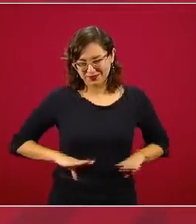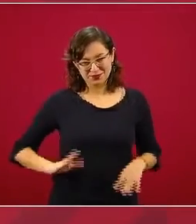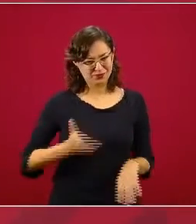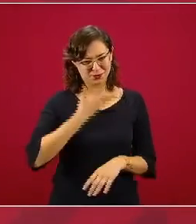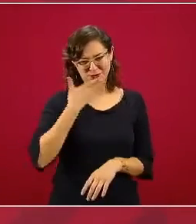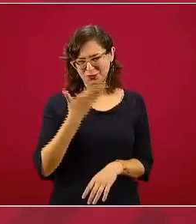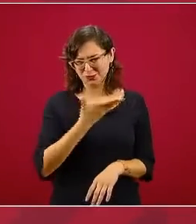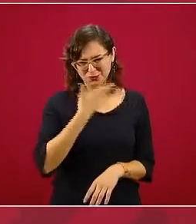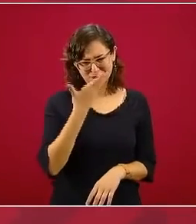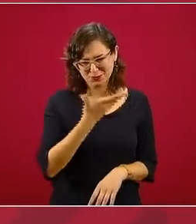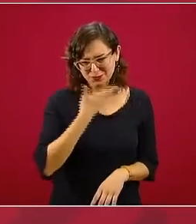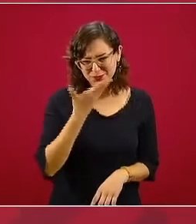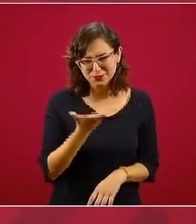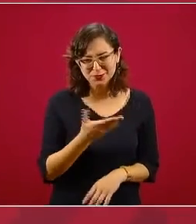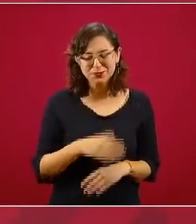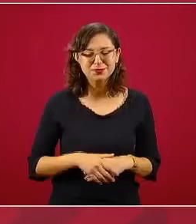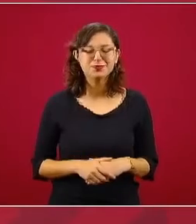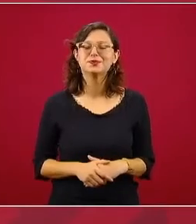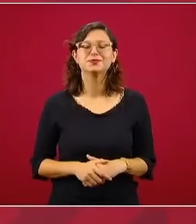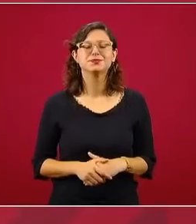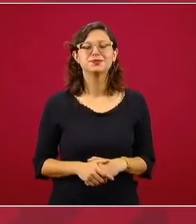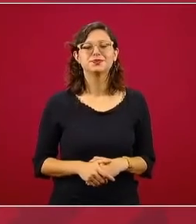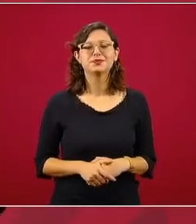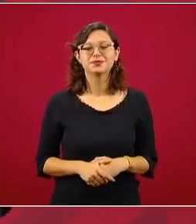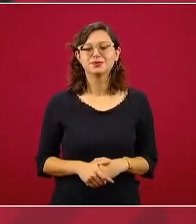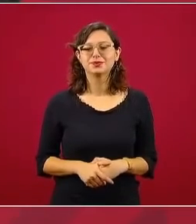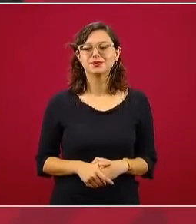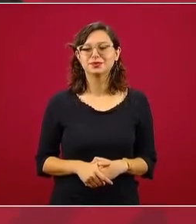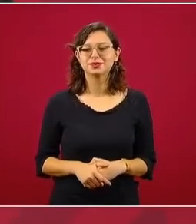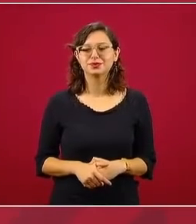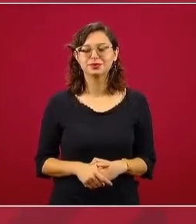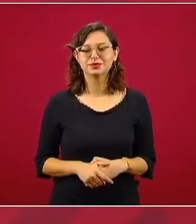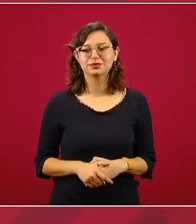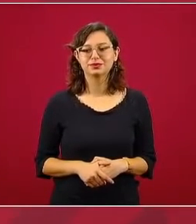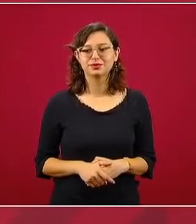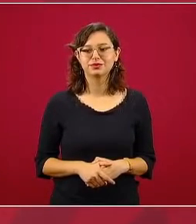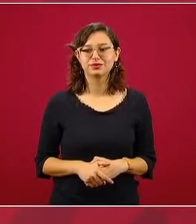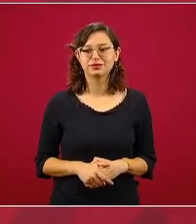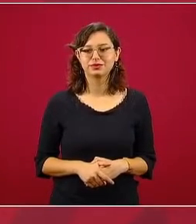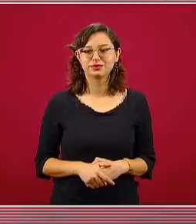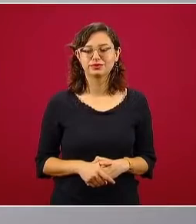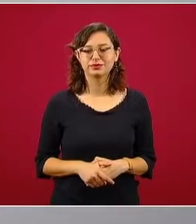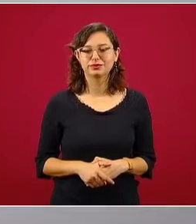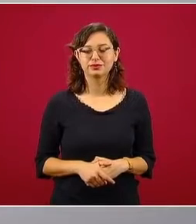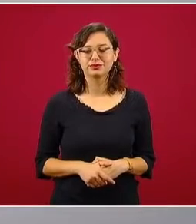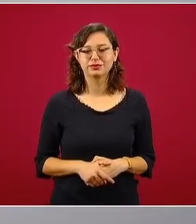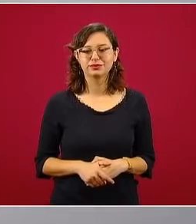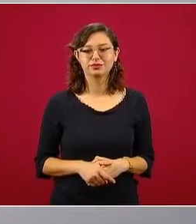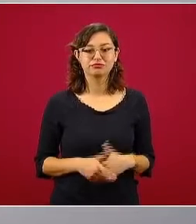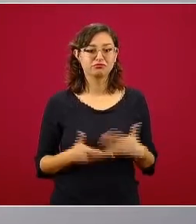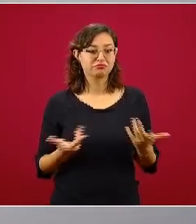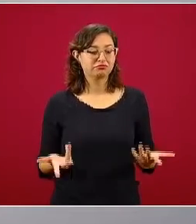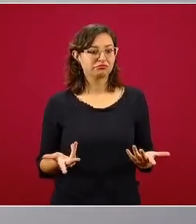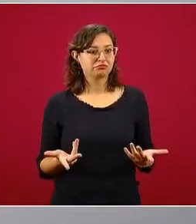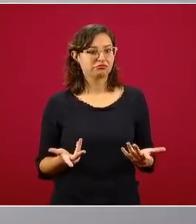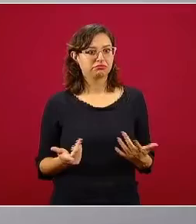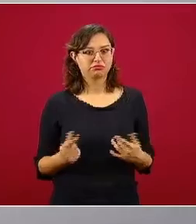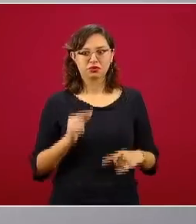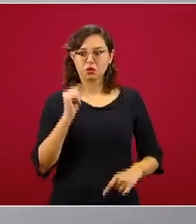común. Hubo un tiempo en que se convirtieron en